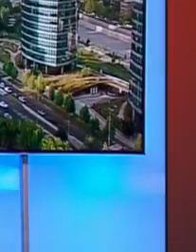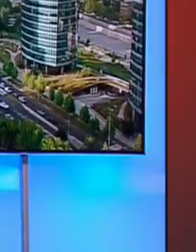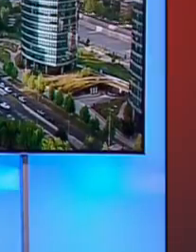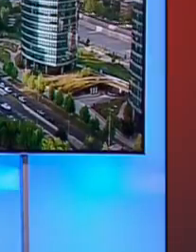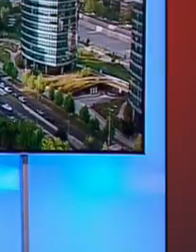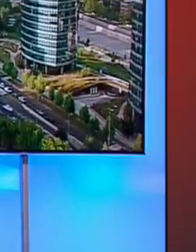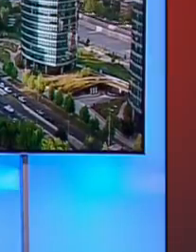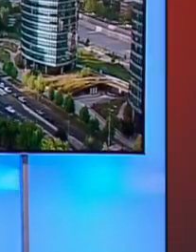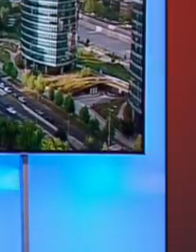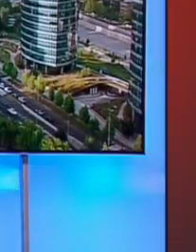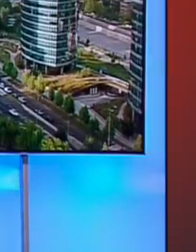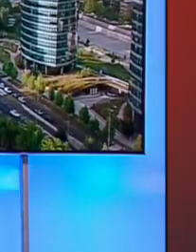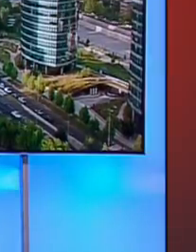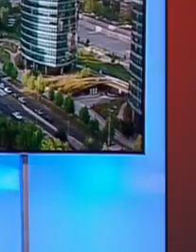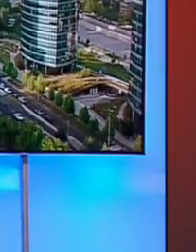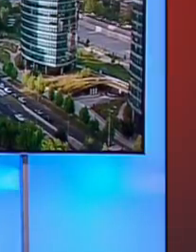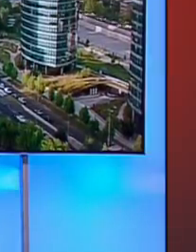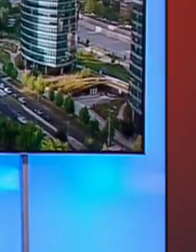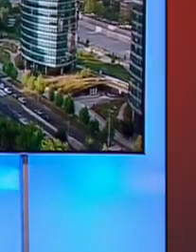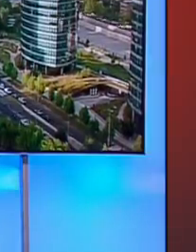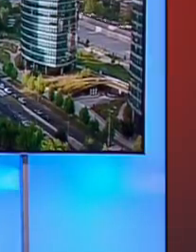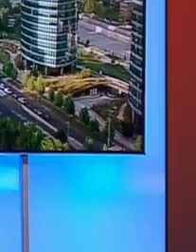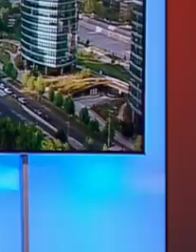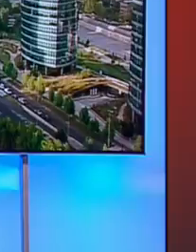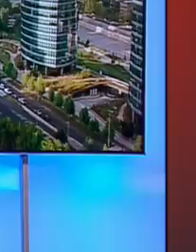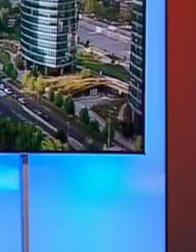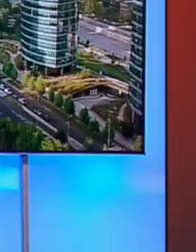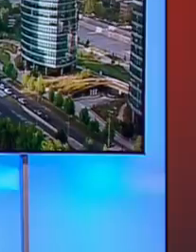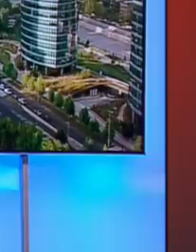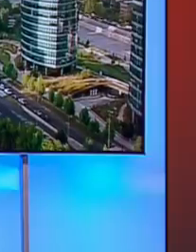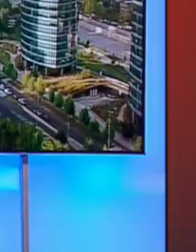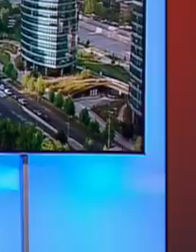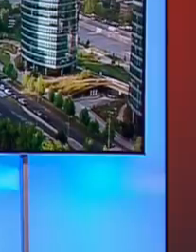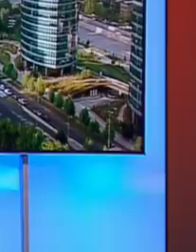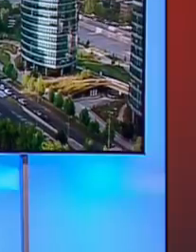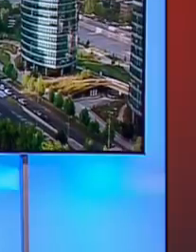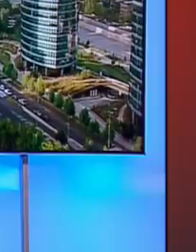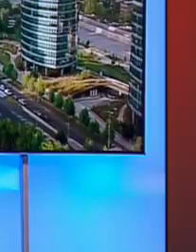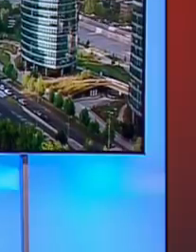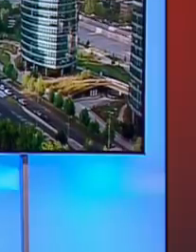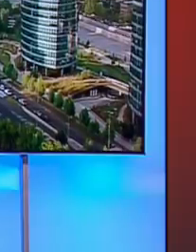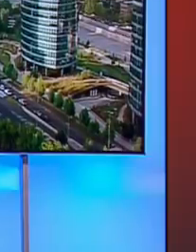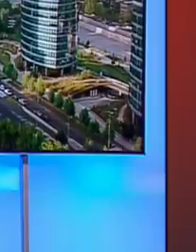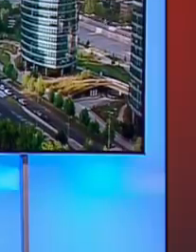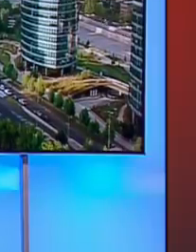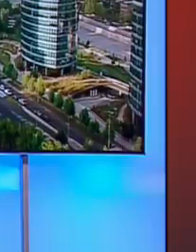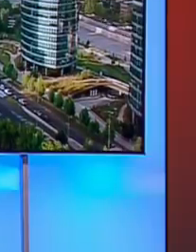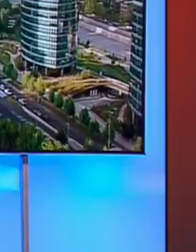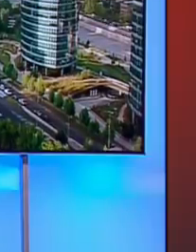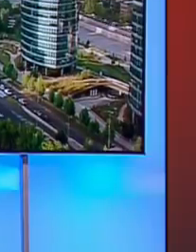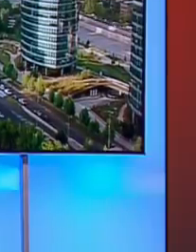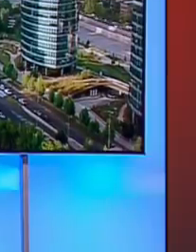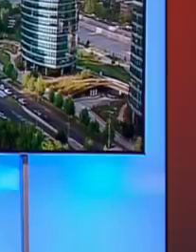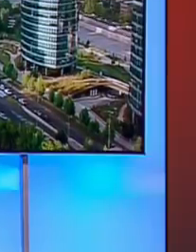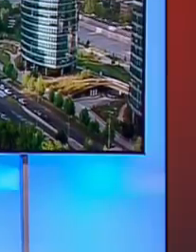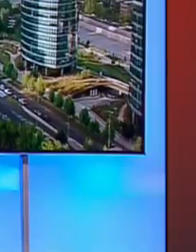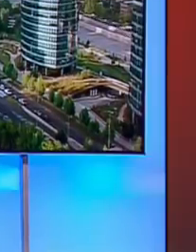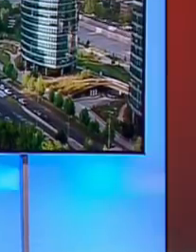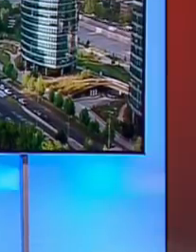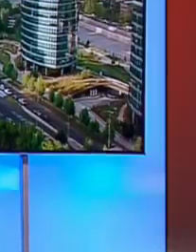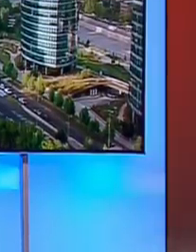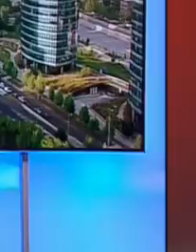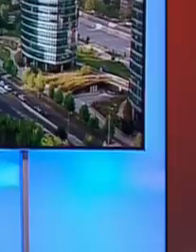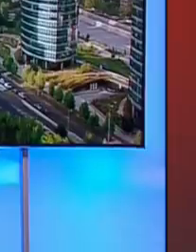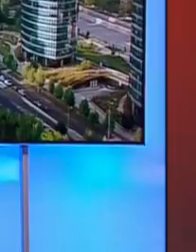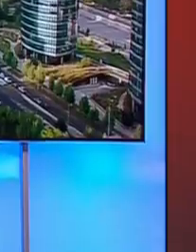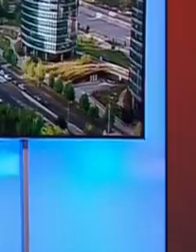los que marcan la limitación o el corte de la comuna de Ñuñoa y de Santiago. Al sur de esos ejes, todos quedan